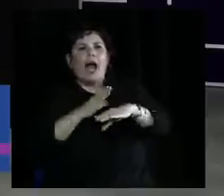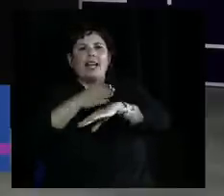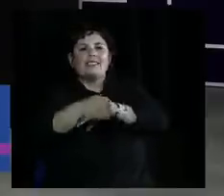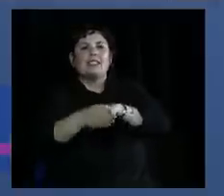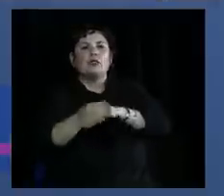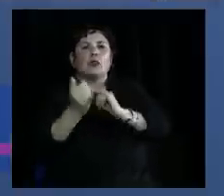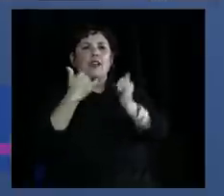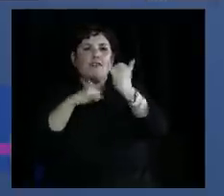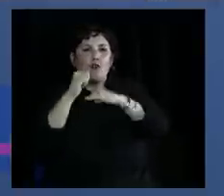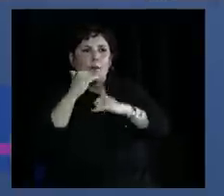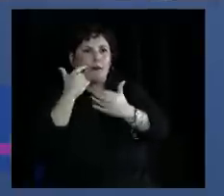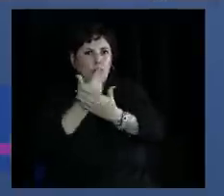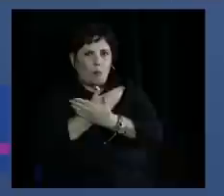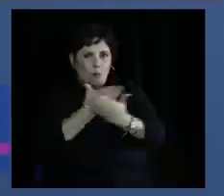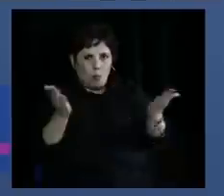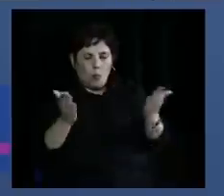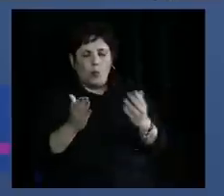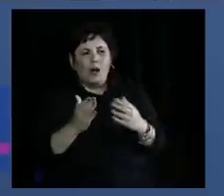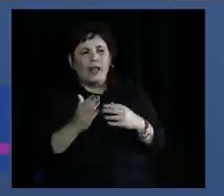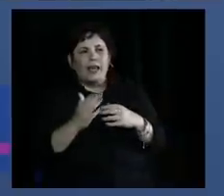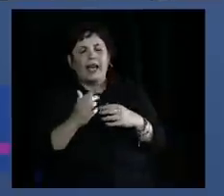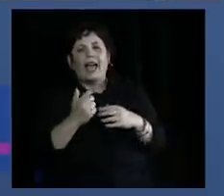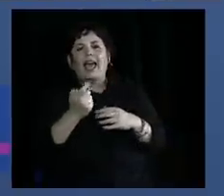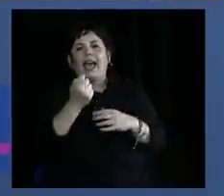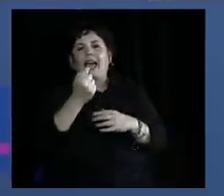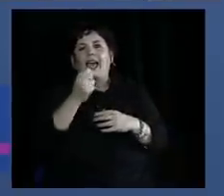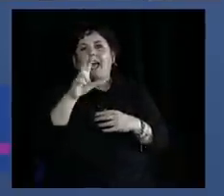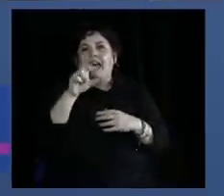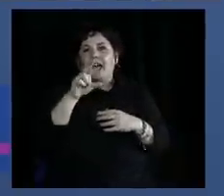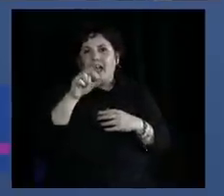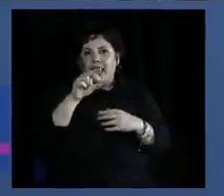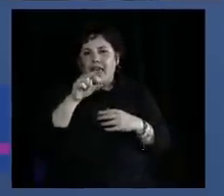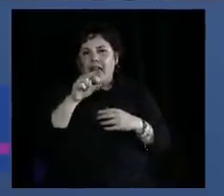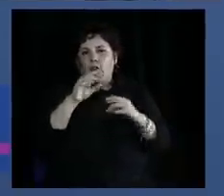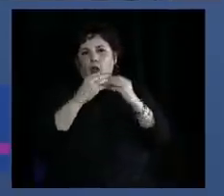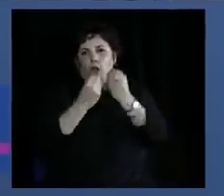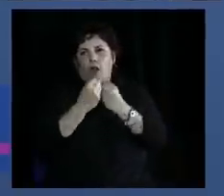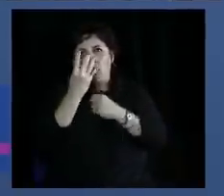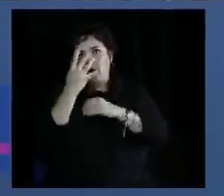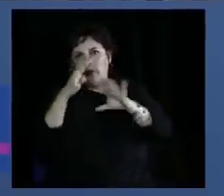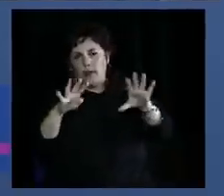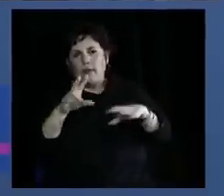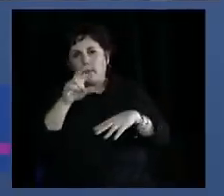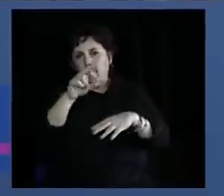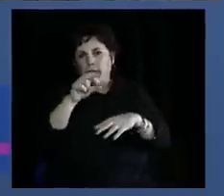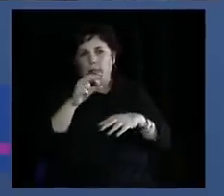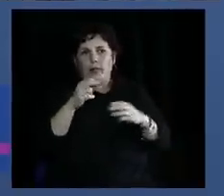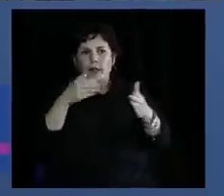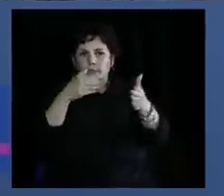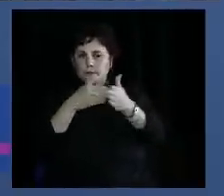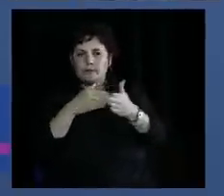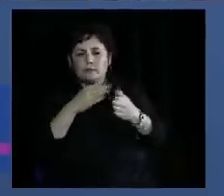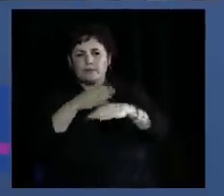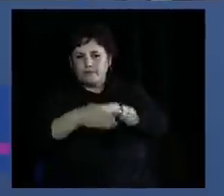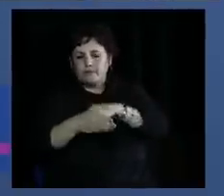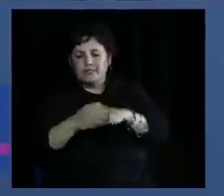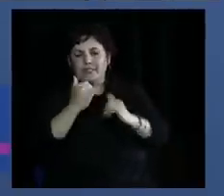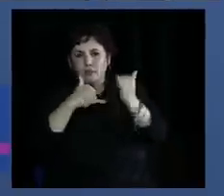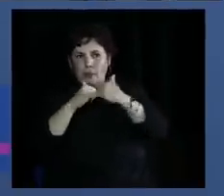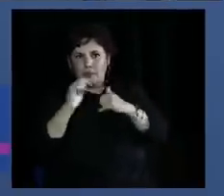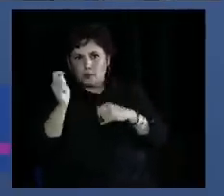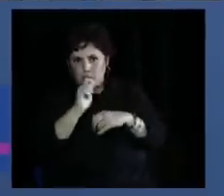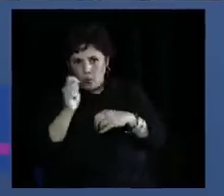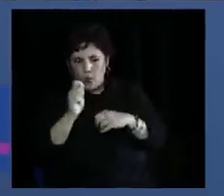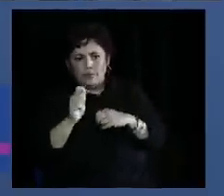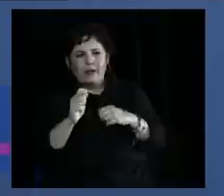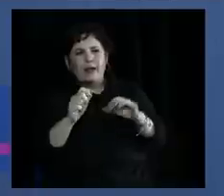información pública, cerca de 30 de las 49 son de restricciones de acceso a la información pública, hay